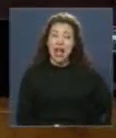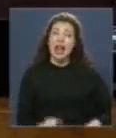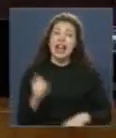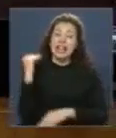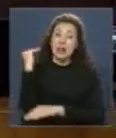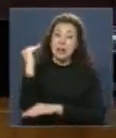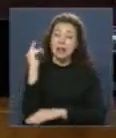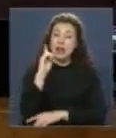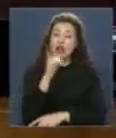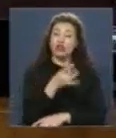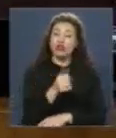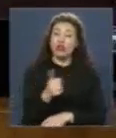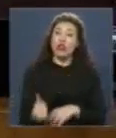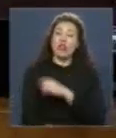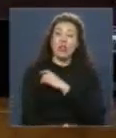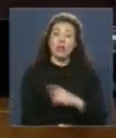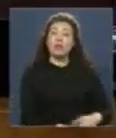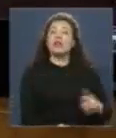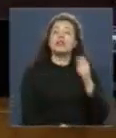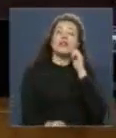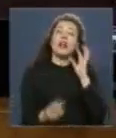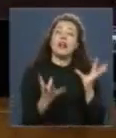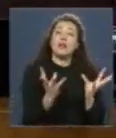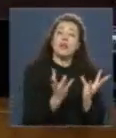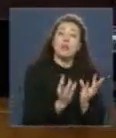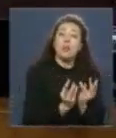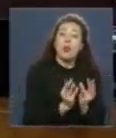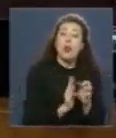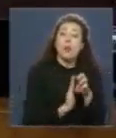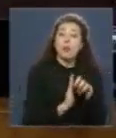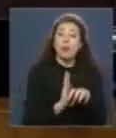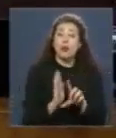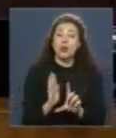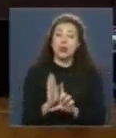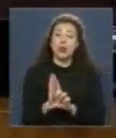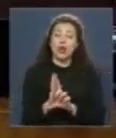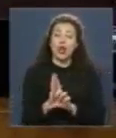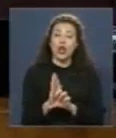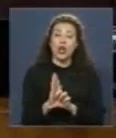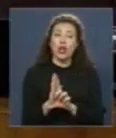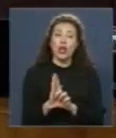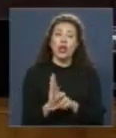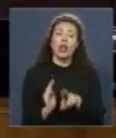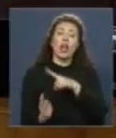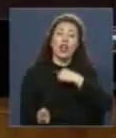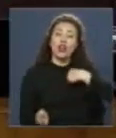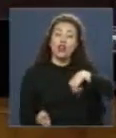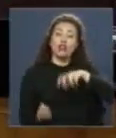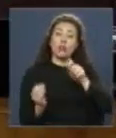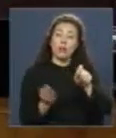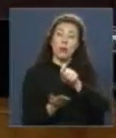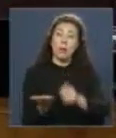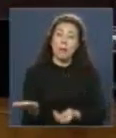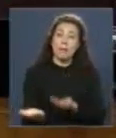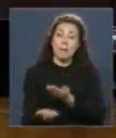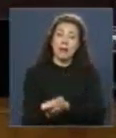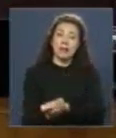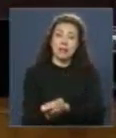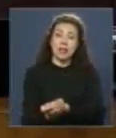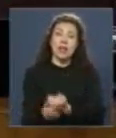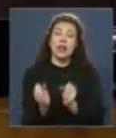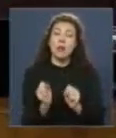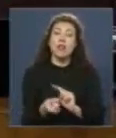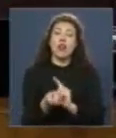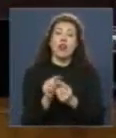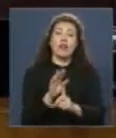parlamentario, son muy pocos los proyectos de ley que nosotros presentamos que tienen la posibilidad de ser ley de